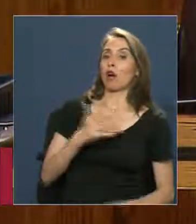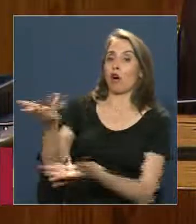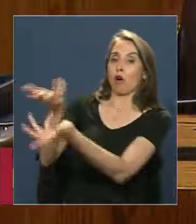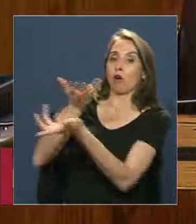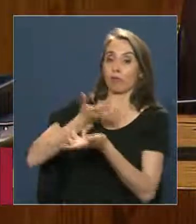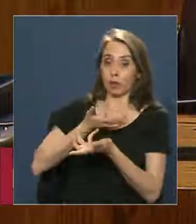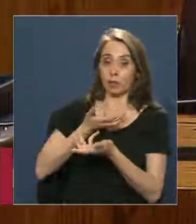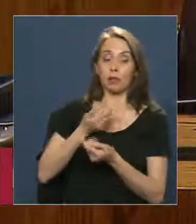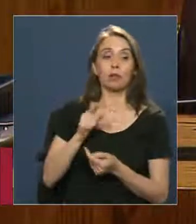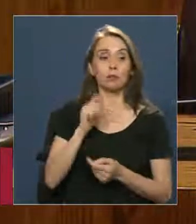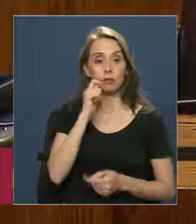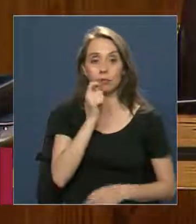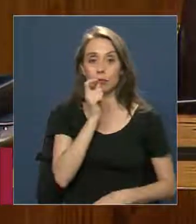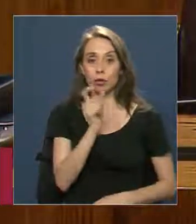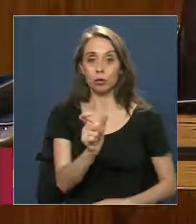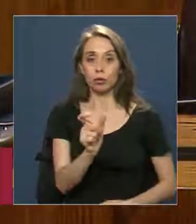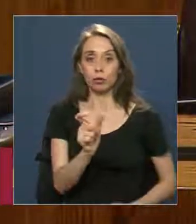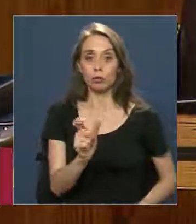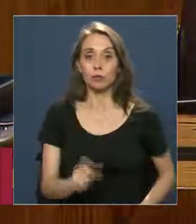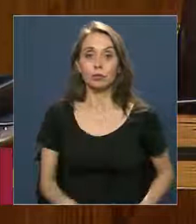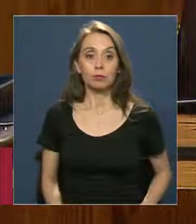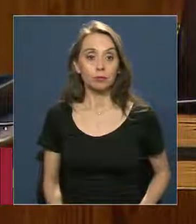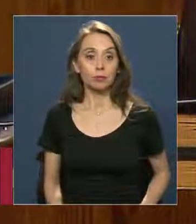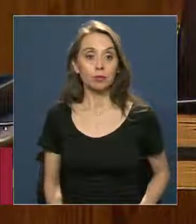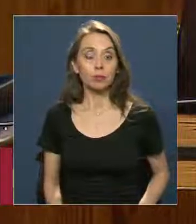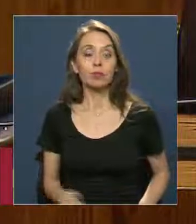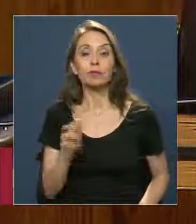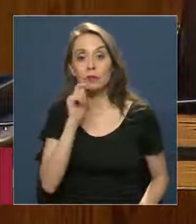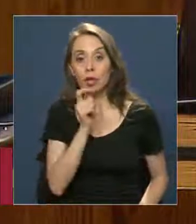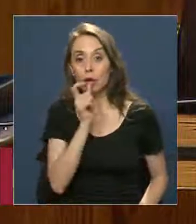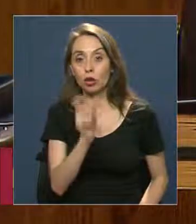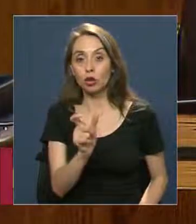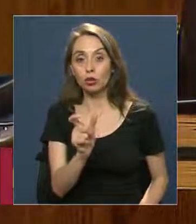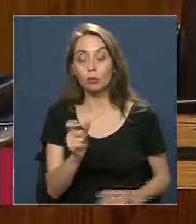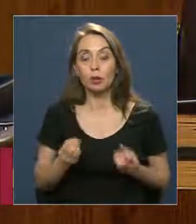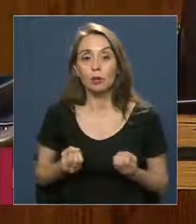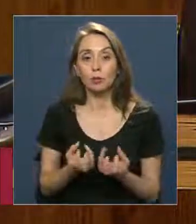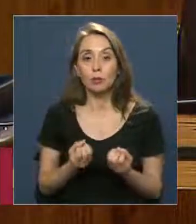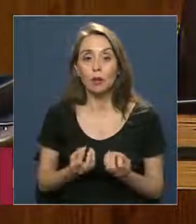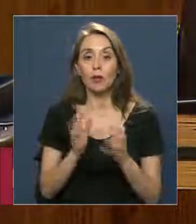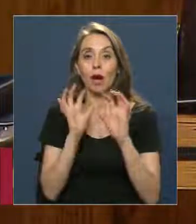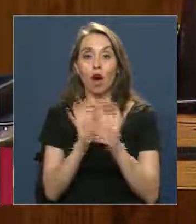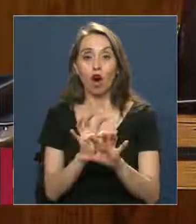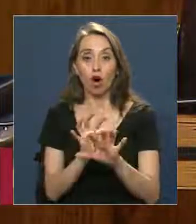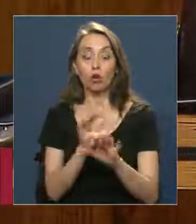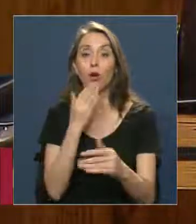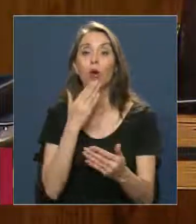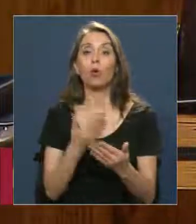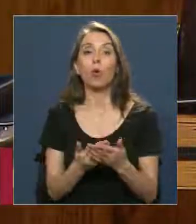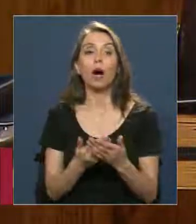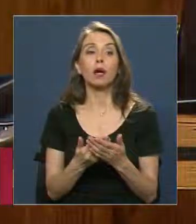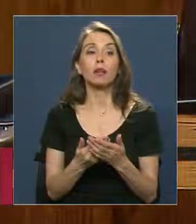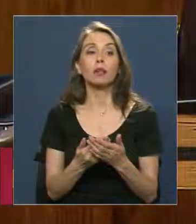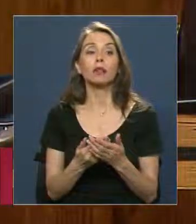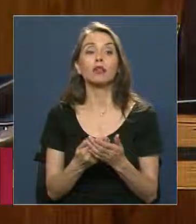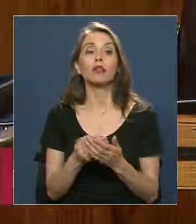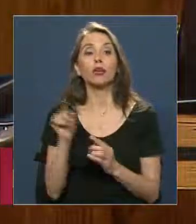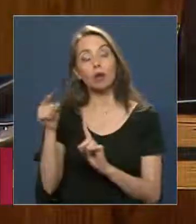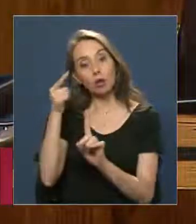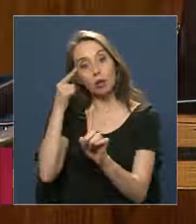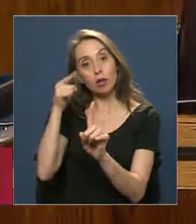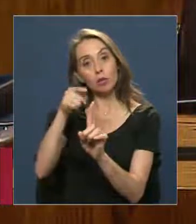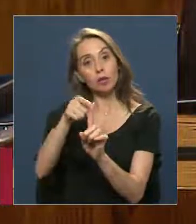Este concepto nos parece correcto. Silencio, por favor, a la sala. El concepto de una incitación al odio cuando este está encaminado